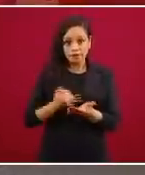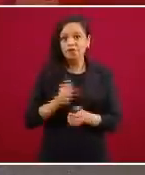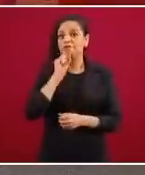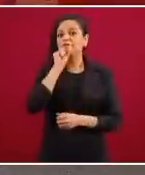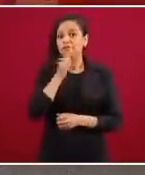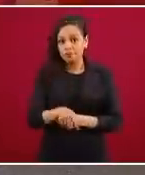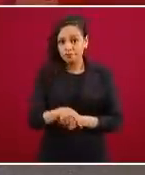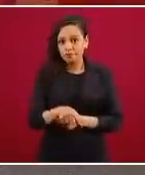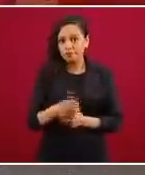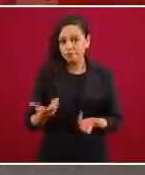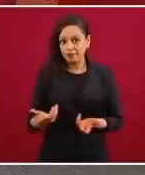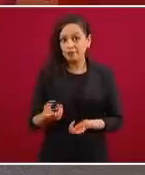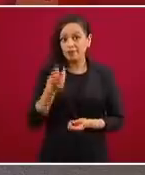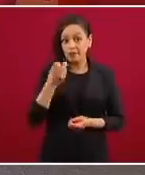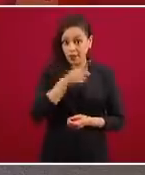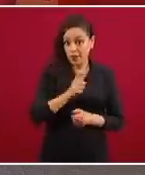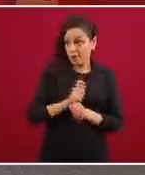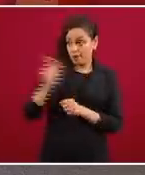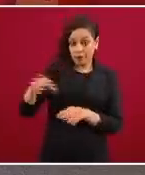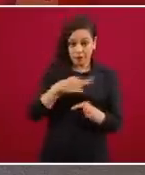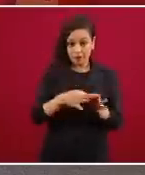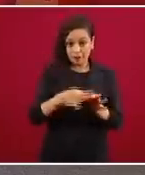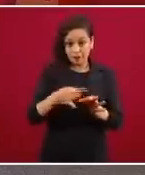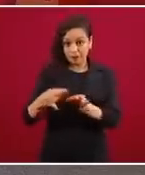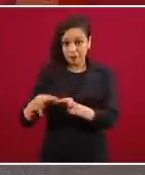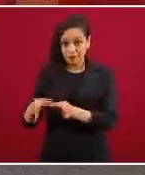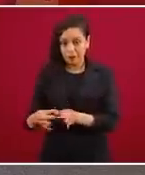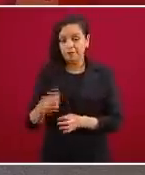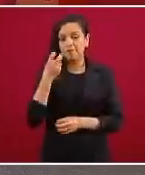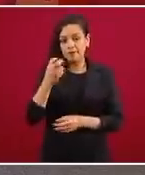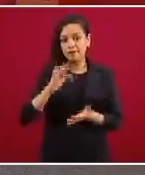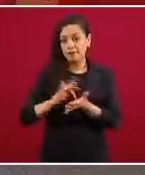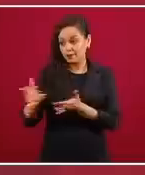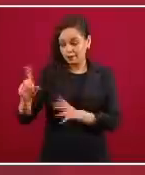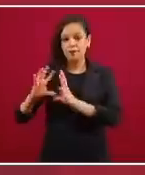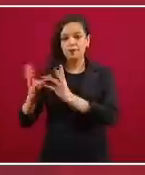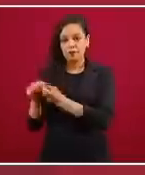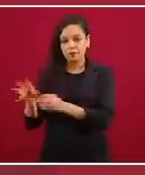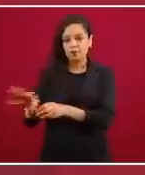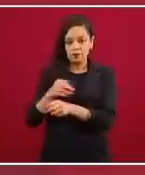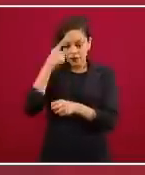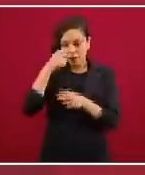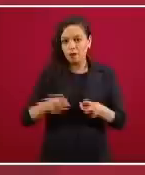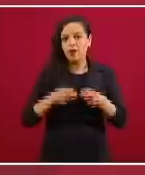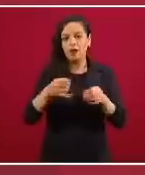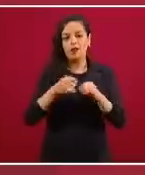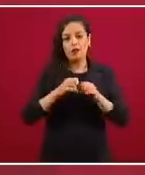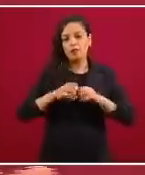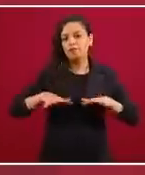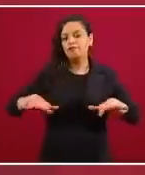mayoría pagan impuestos y pagamos esta información. Entonces, ¿quién es el dueño de esta información?